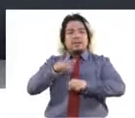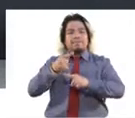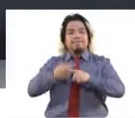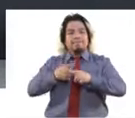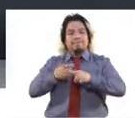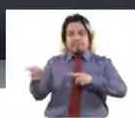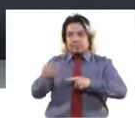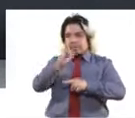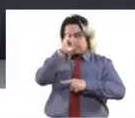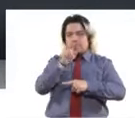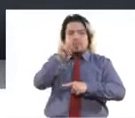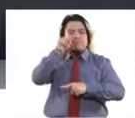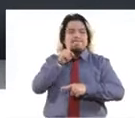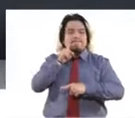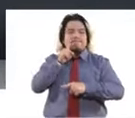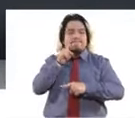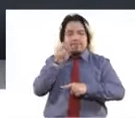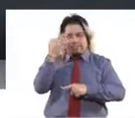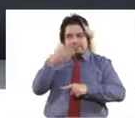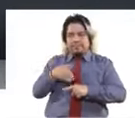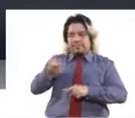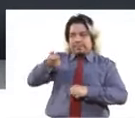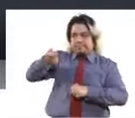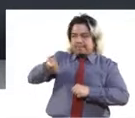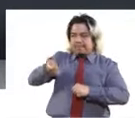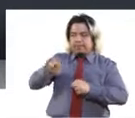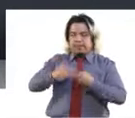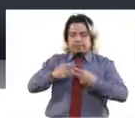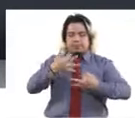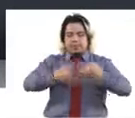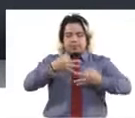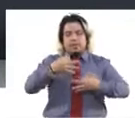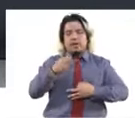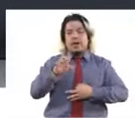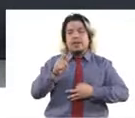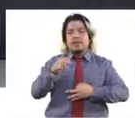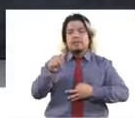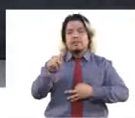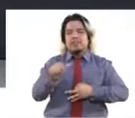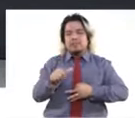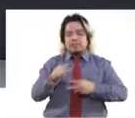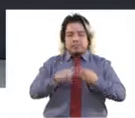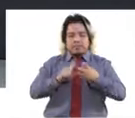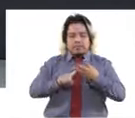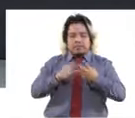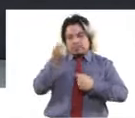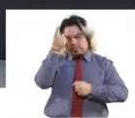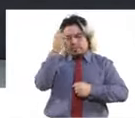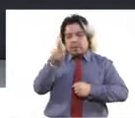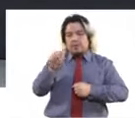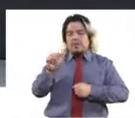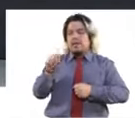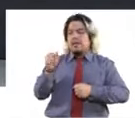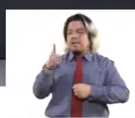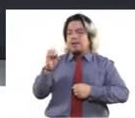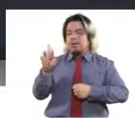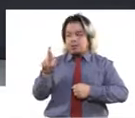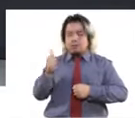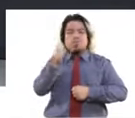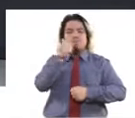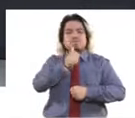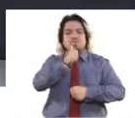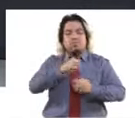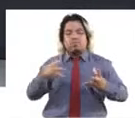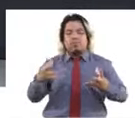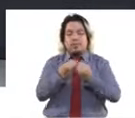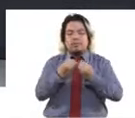a la jefa de gobierno, doctora Claudia Sheinbaum, a nuestra fiscal Ernestina Godoy, y al doctor Salvador Guerrero, que nos ayuda a estar mucho